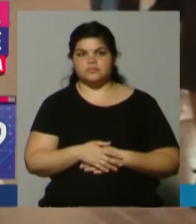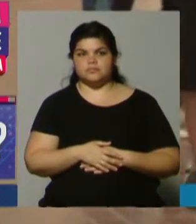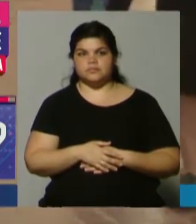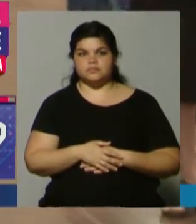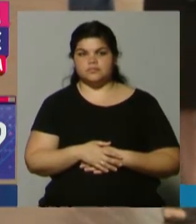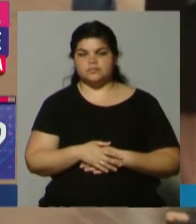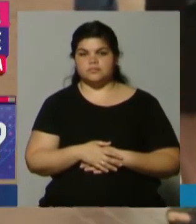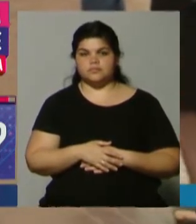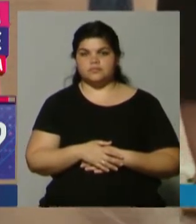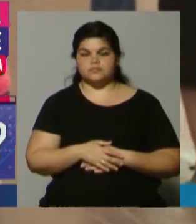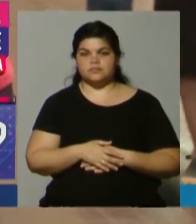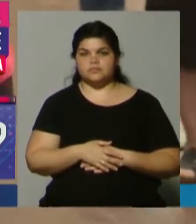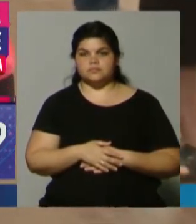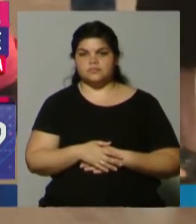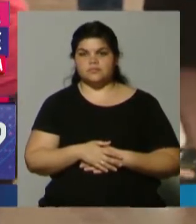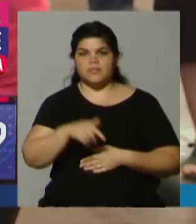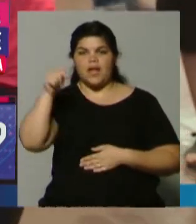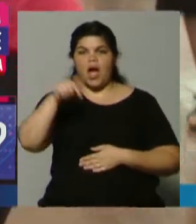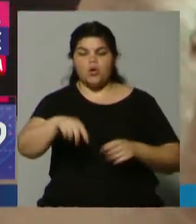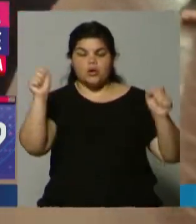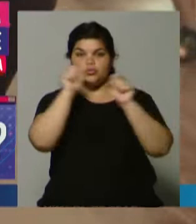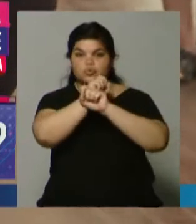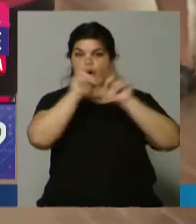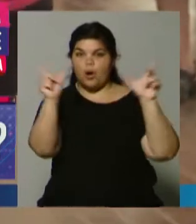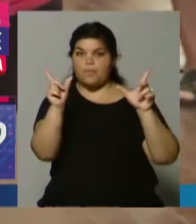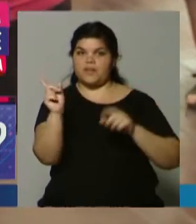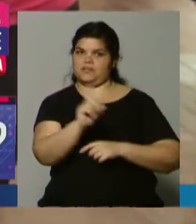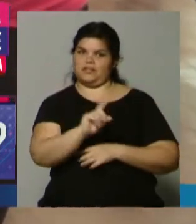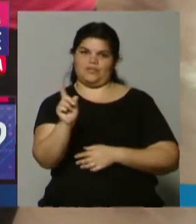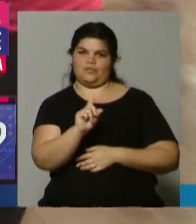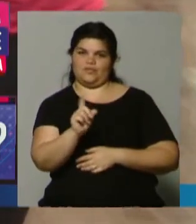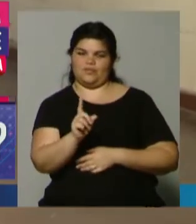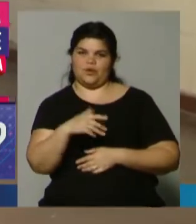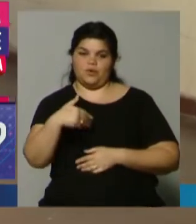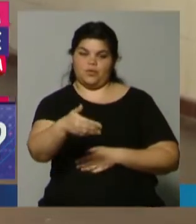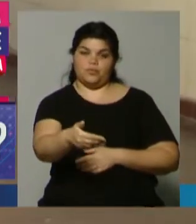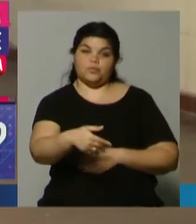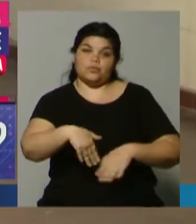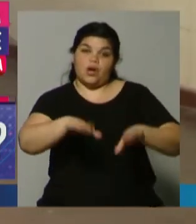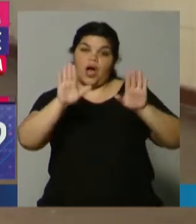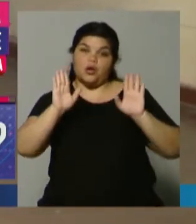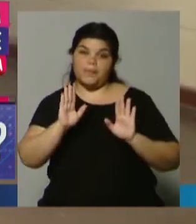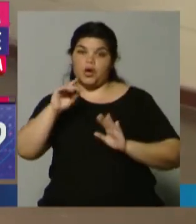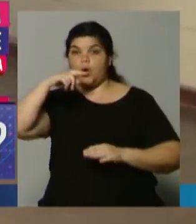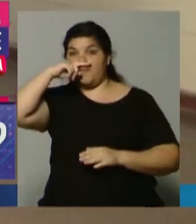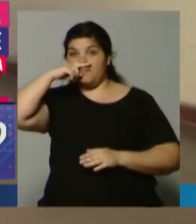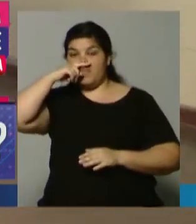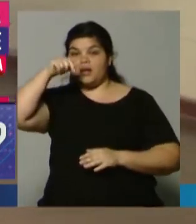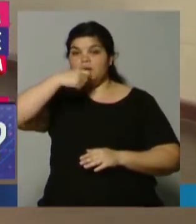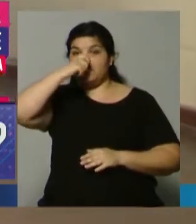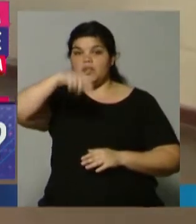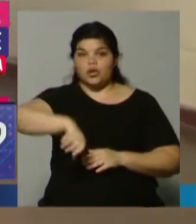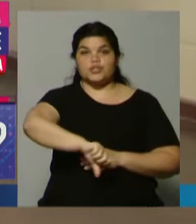no sería sorprendente que pudiese incluso hasta ganar Macri en Mendoza, por lo menos